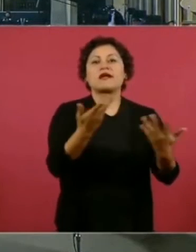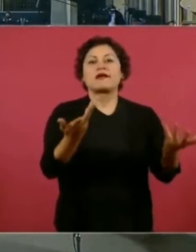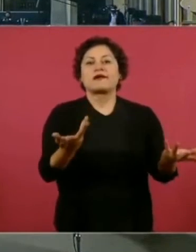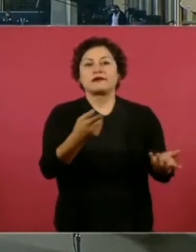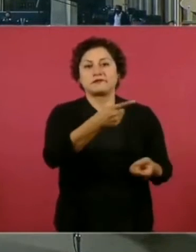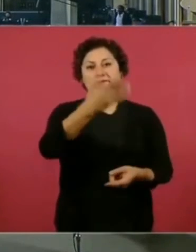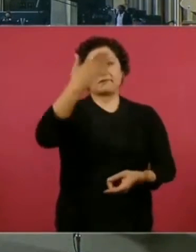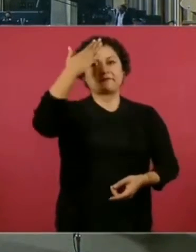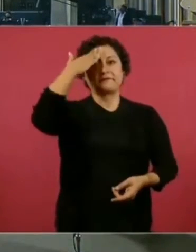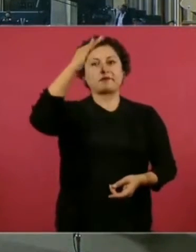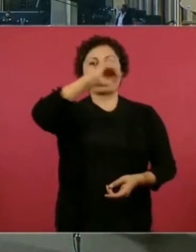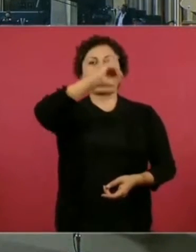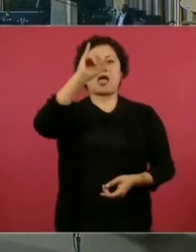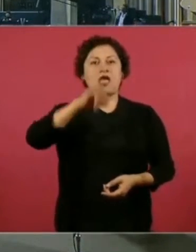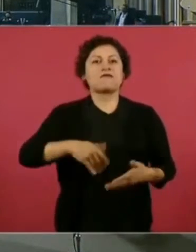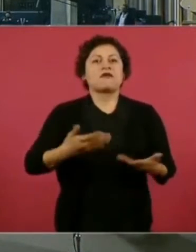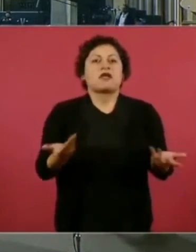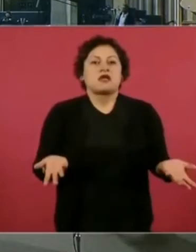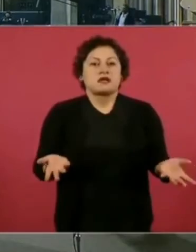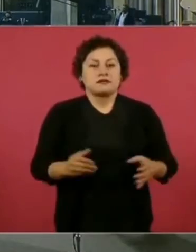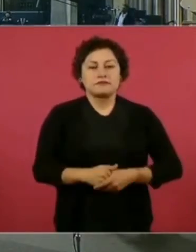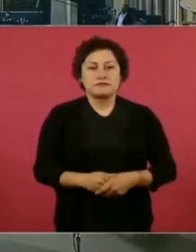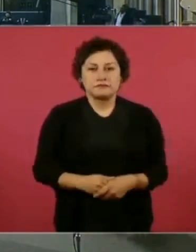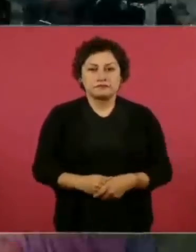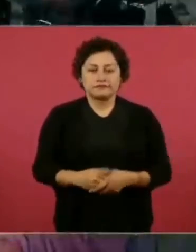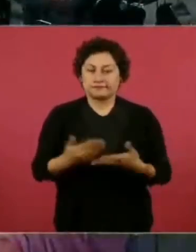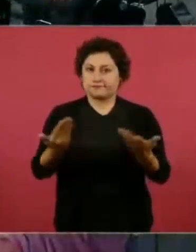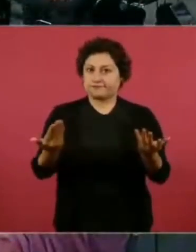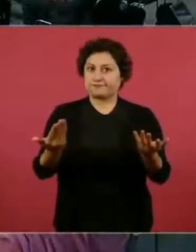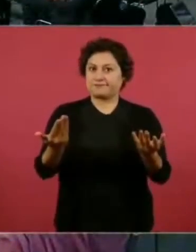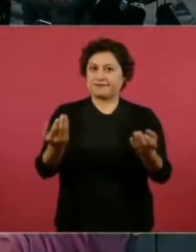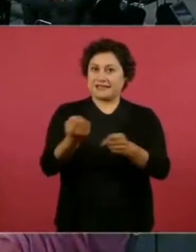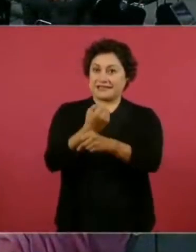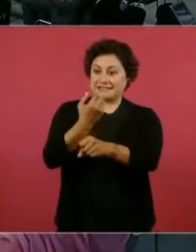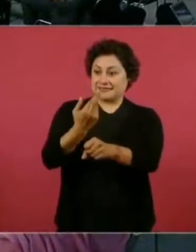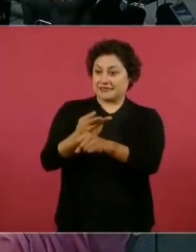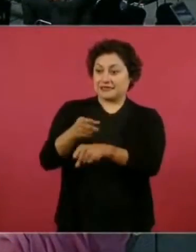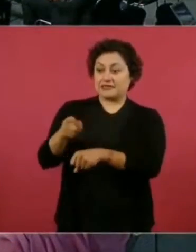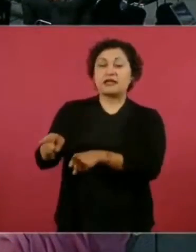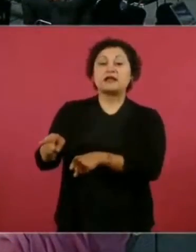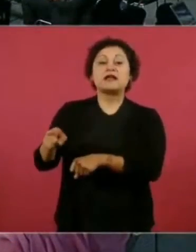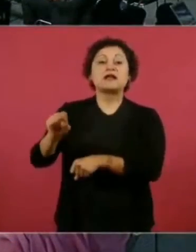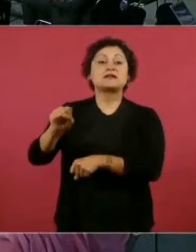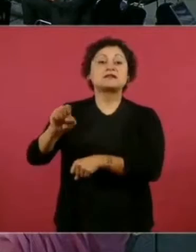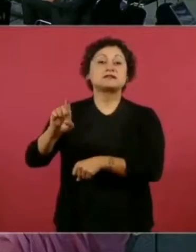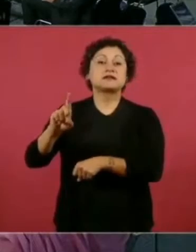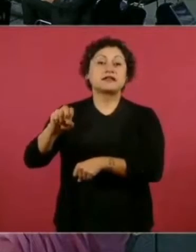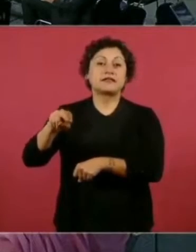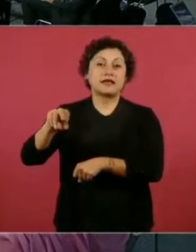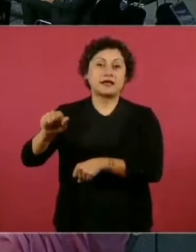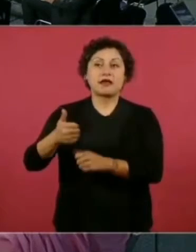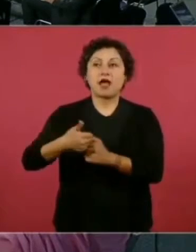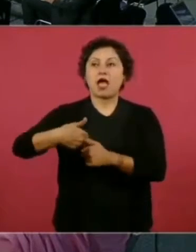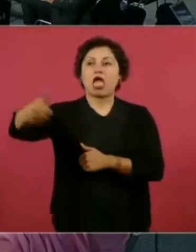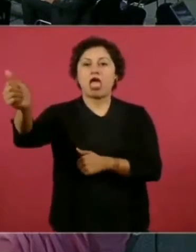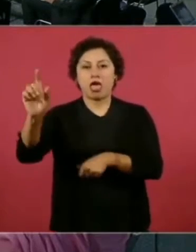y la Secretaría de la Defensa actuaba por su cuenta, Marina por su